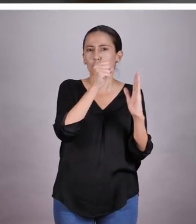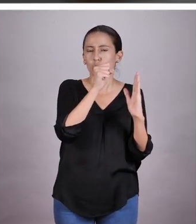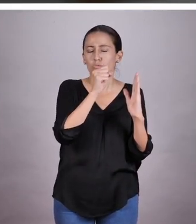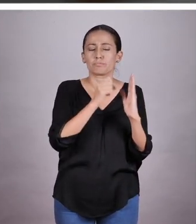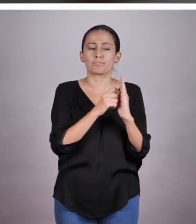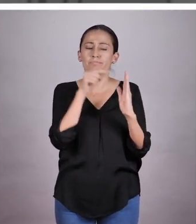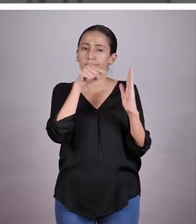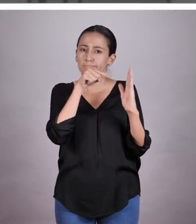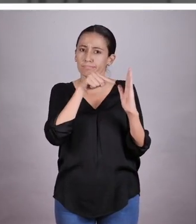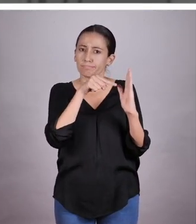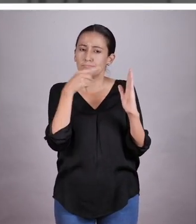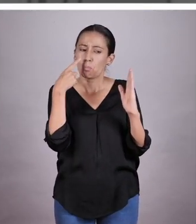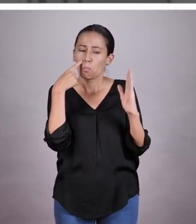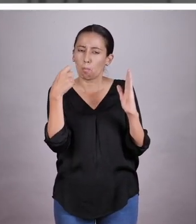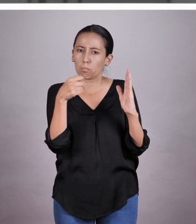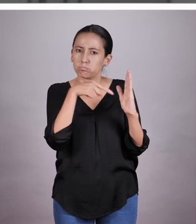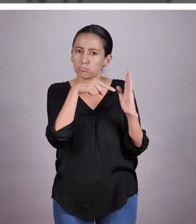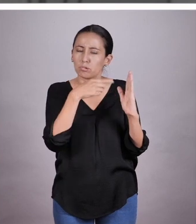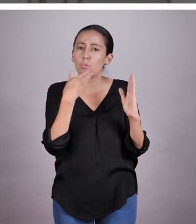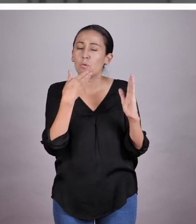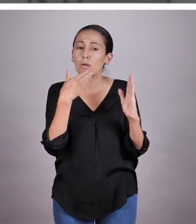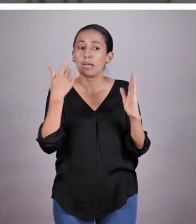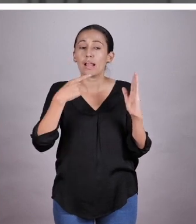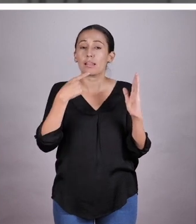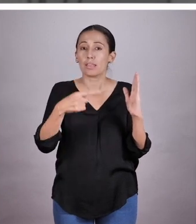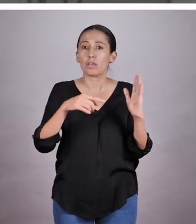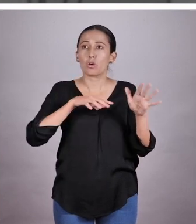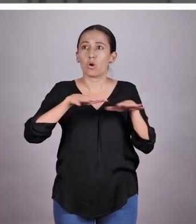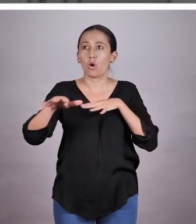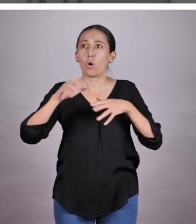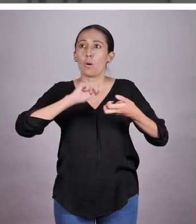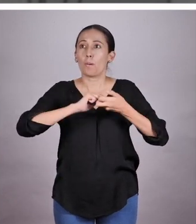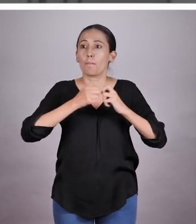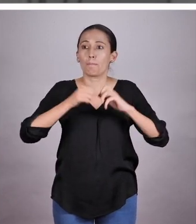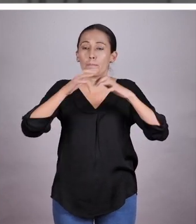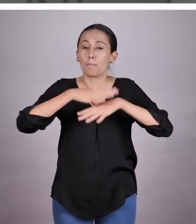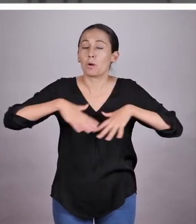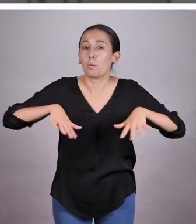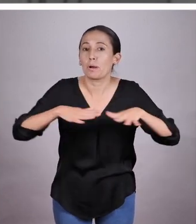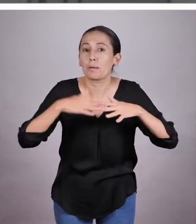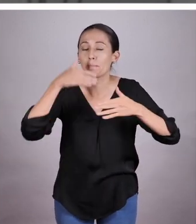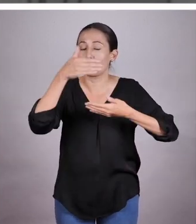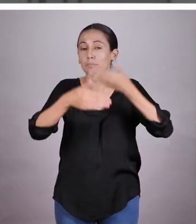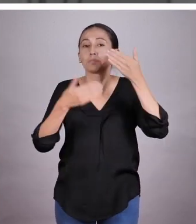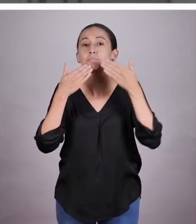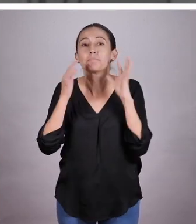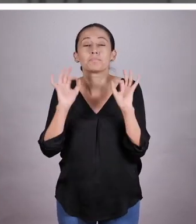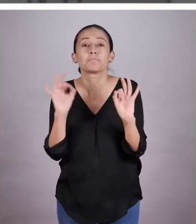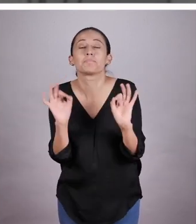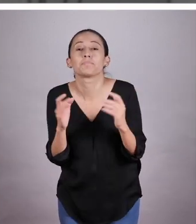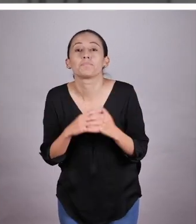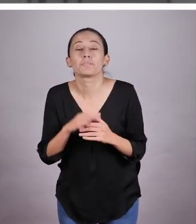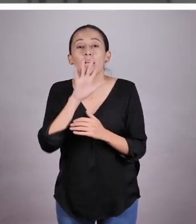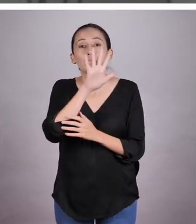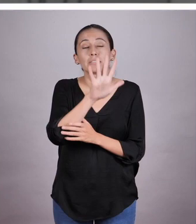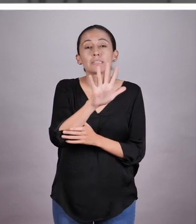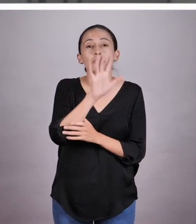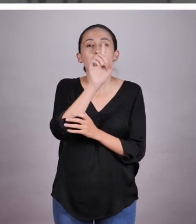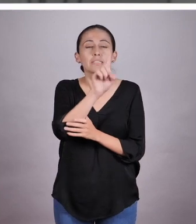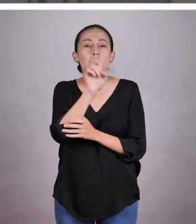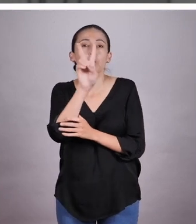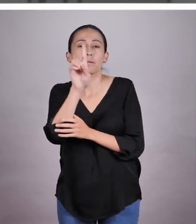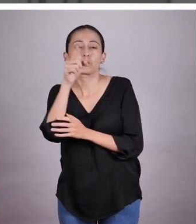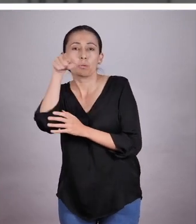En ese entonces, él vaticinó una catástrofe que finalmente no ocurrió. La muerte de alrededor de 121 millones